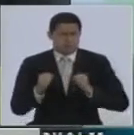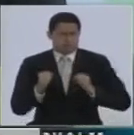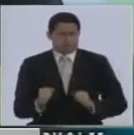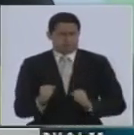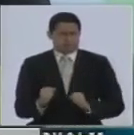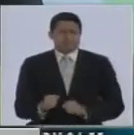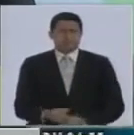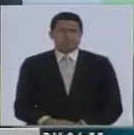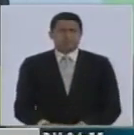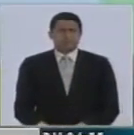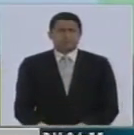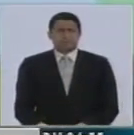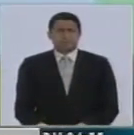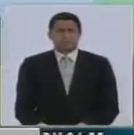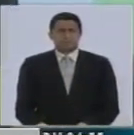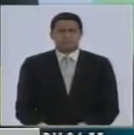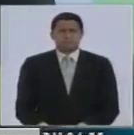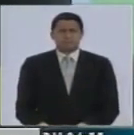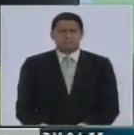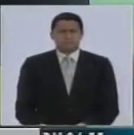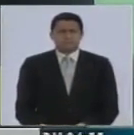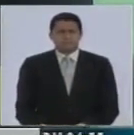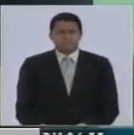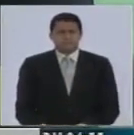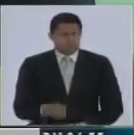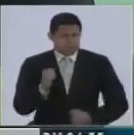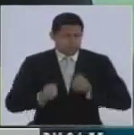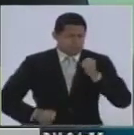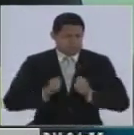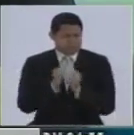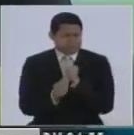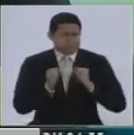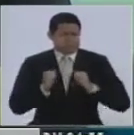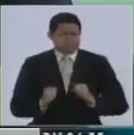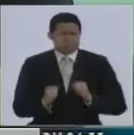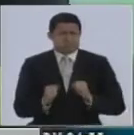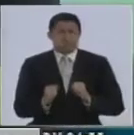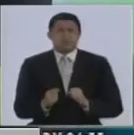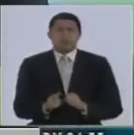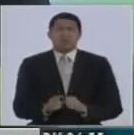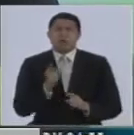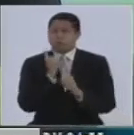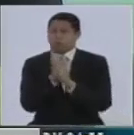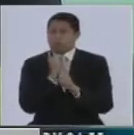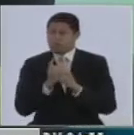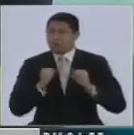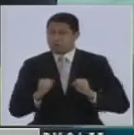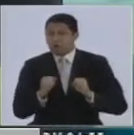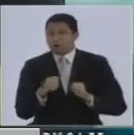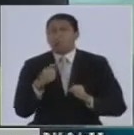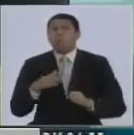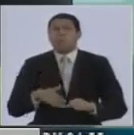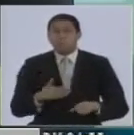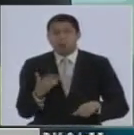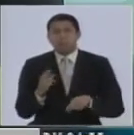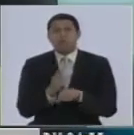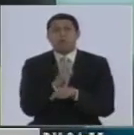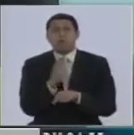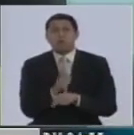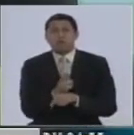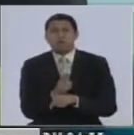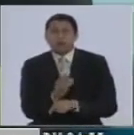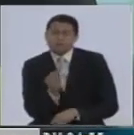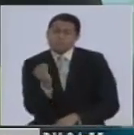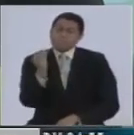altos de de competencias de alta competencia usted podría utilizar una dosis